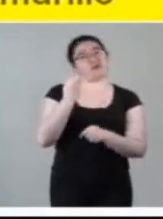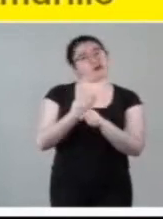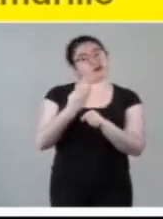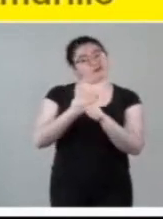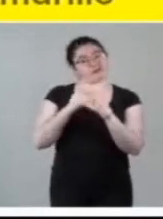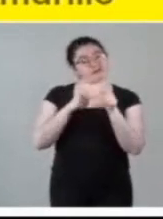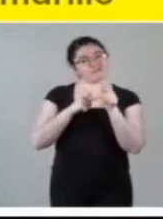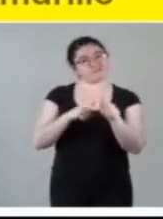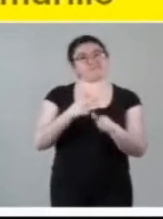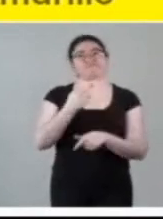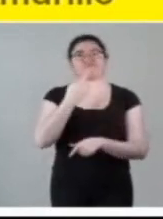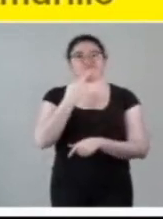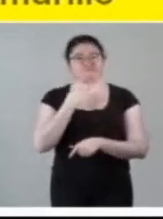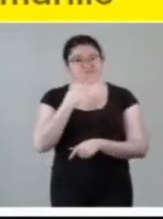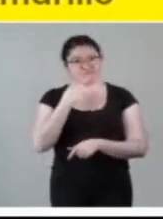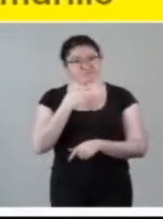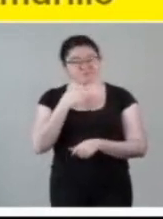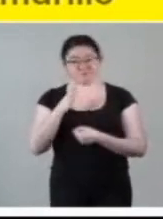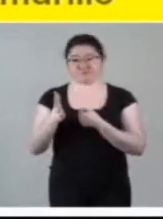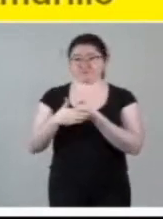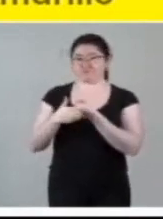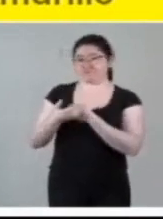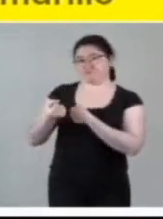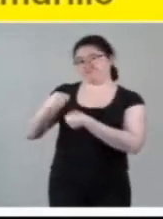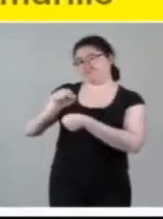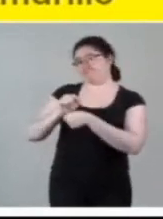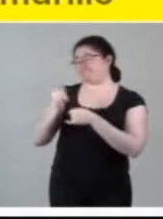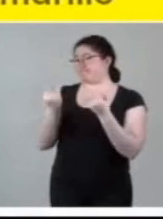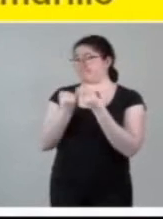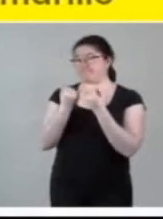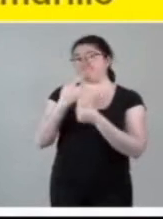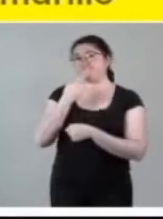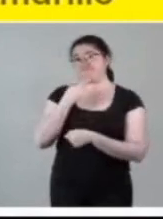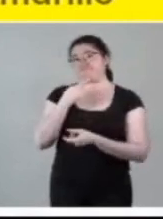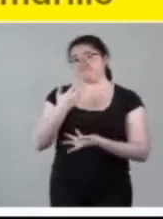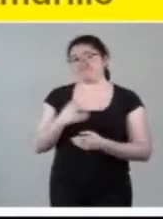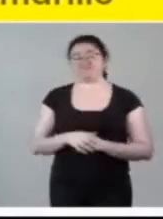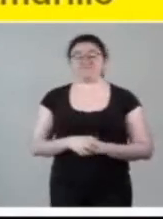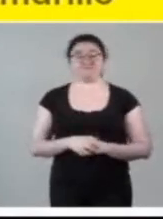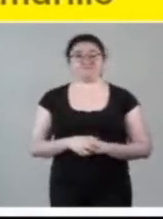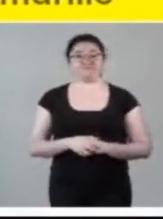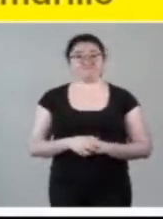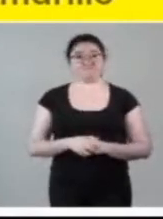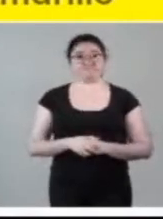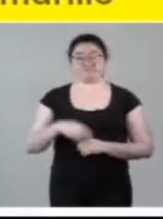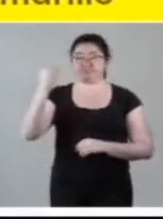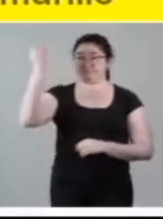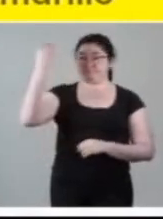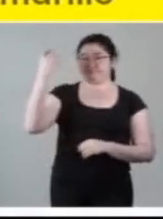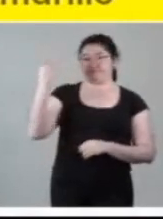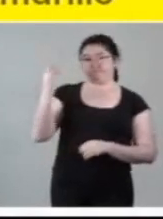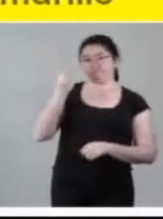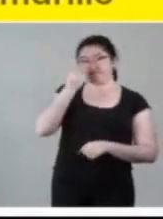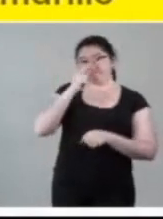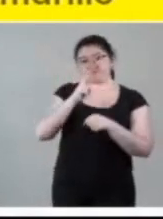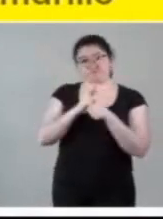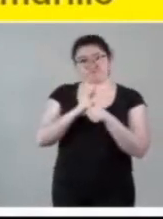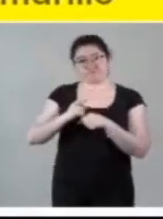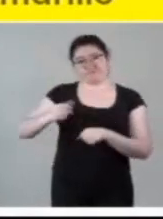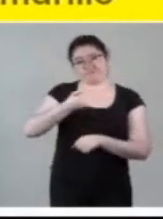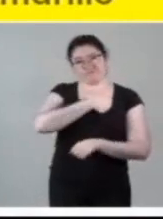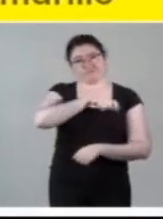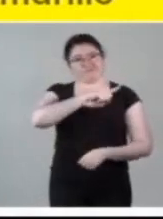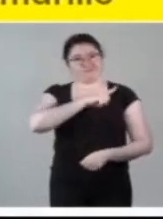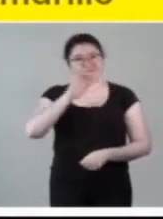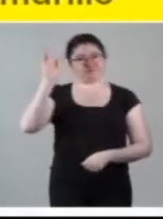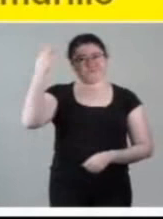circunstancia en la que estamos esta semana para la próxima semana. Este es el semáforo que presenta la Secretaría de Salud Federal para la Ciudad